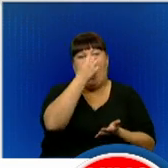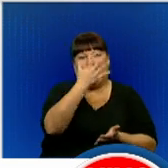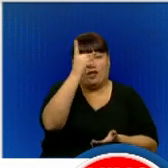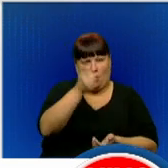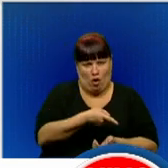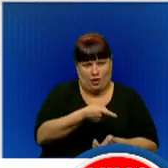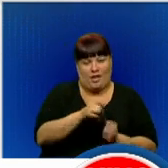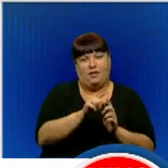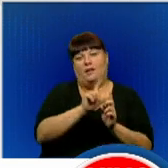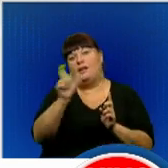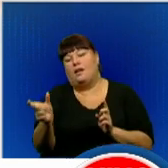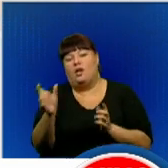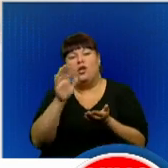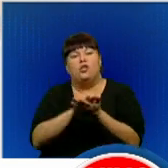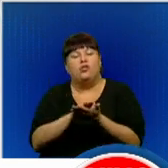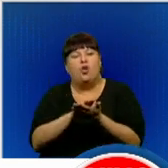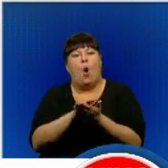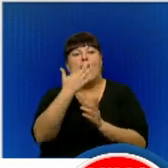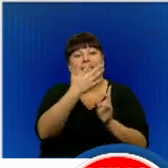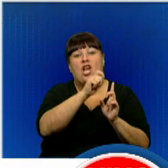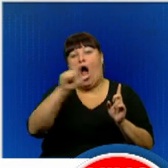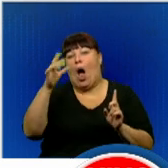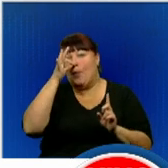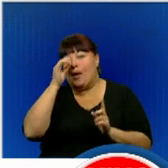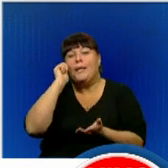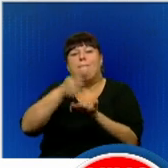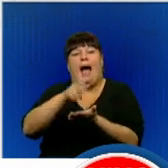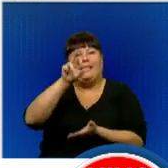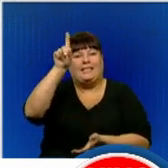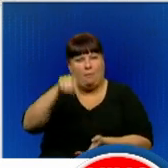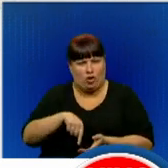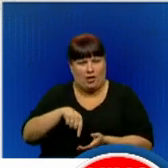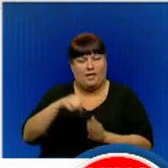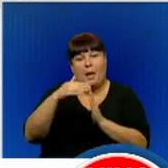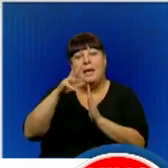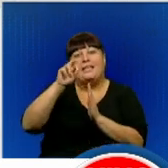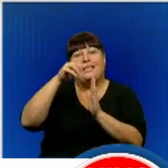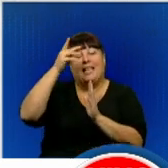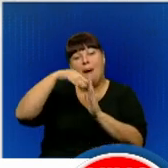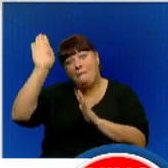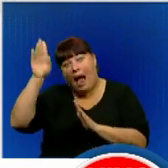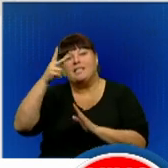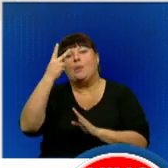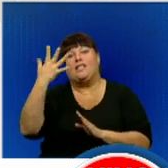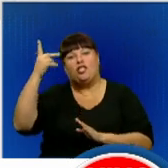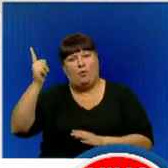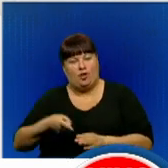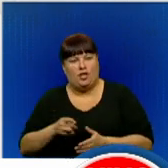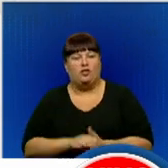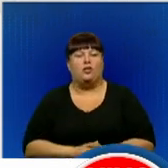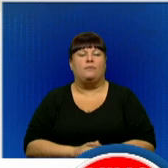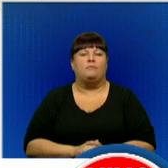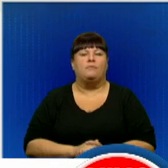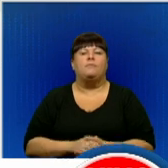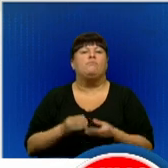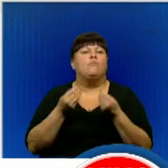por lo que va de 5 a 20 pagaría el 30 y por lo que exceda el 30 pagaría el 25 que